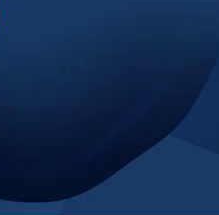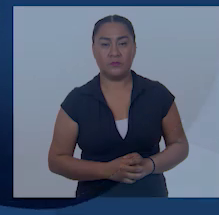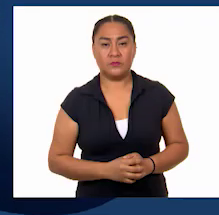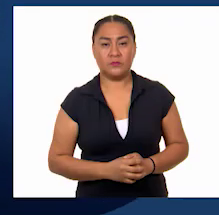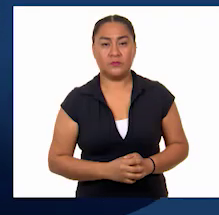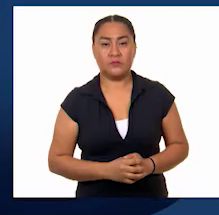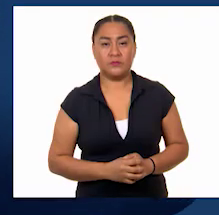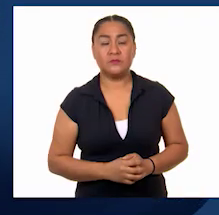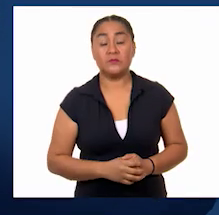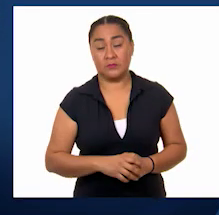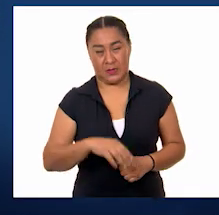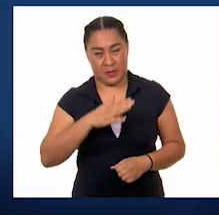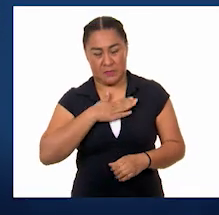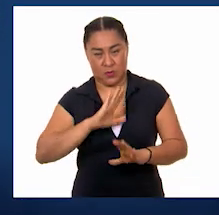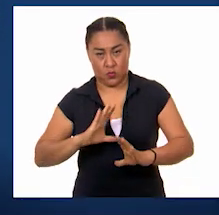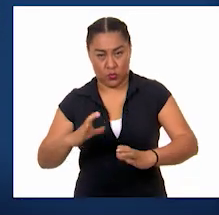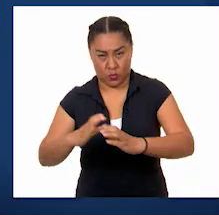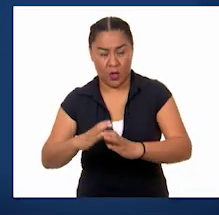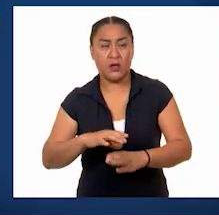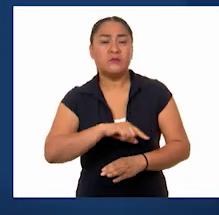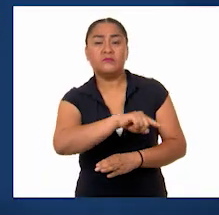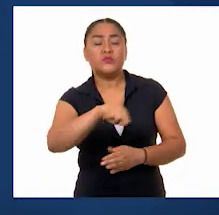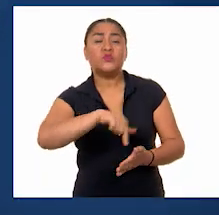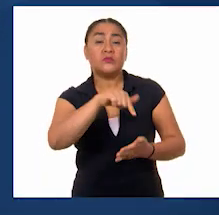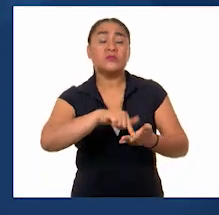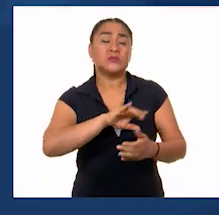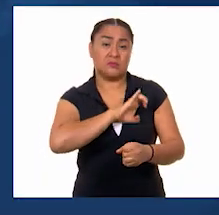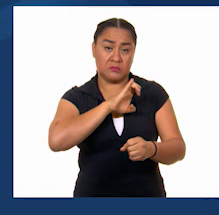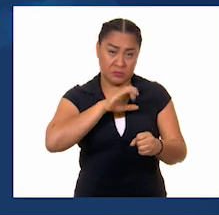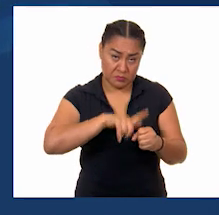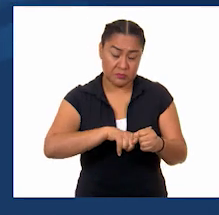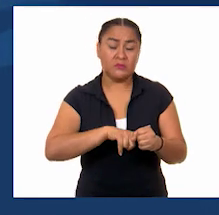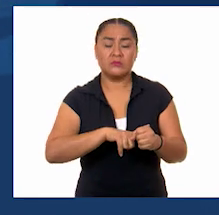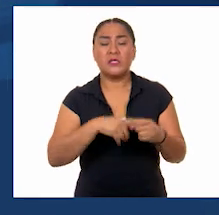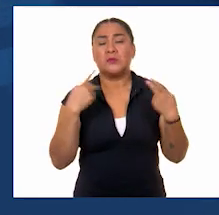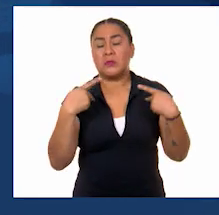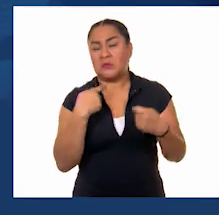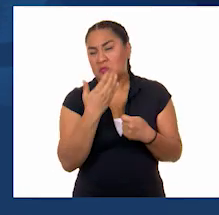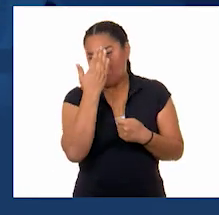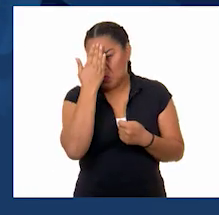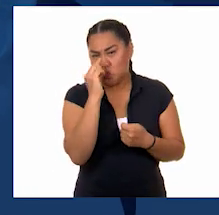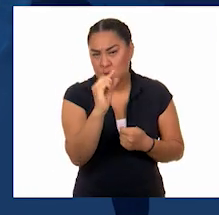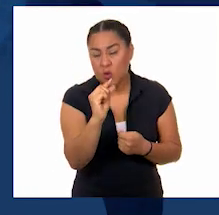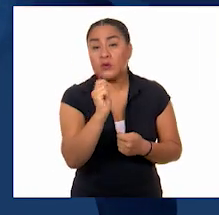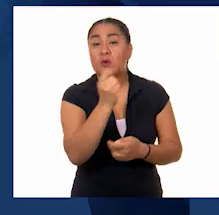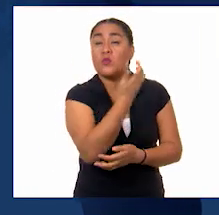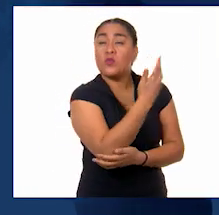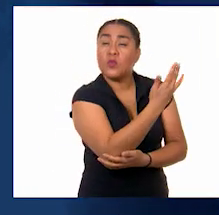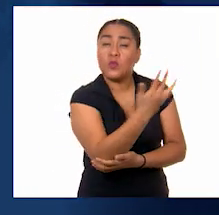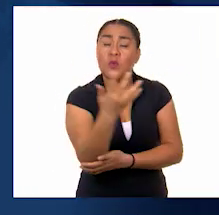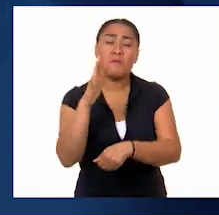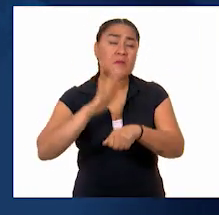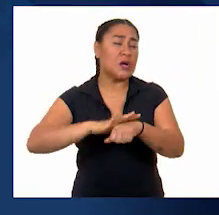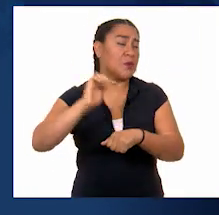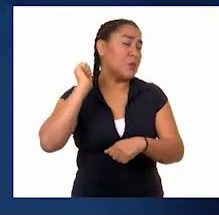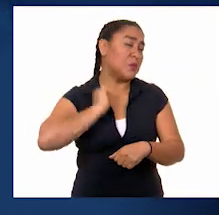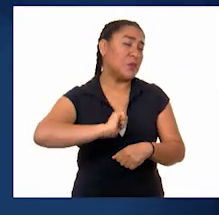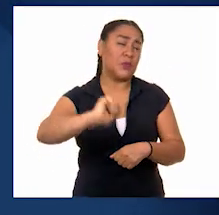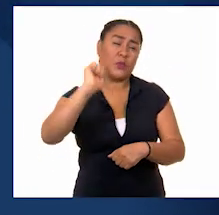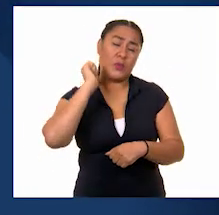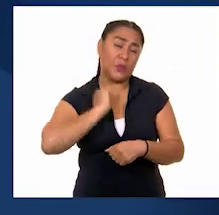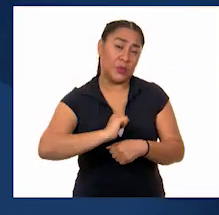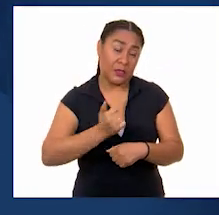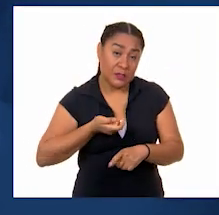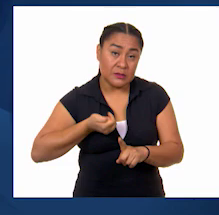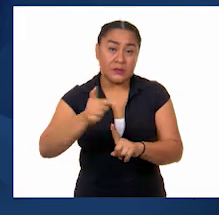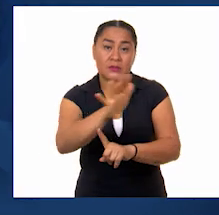Aquí cerca de mi comunidad hay un lugar muy especial que las gentes conocen muy poco. Se trata de un bosque muy, muy antiguo.